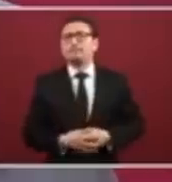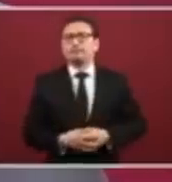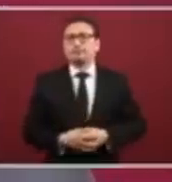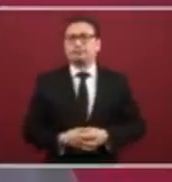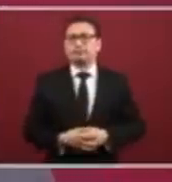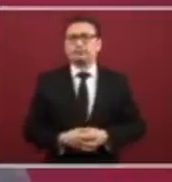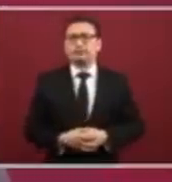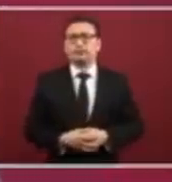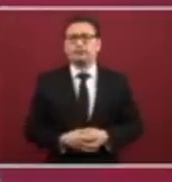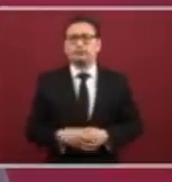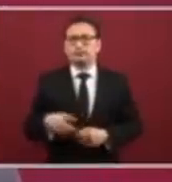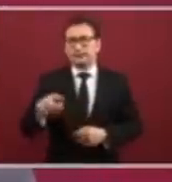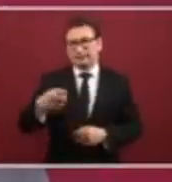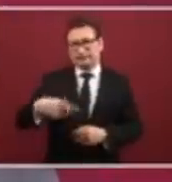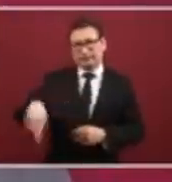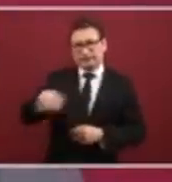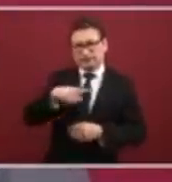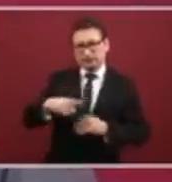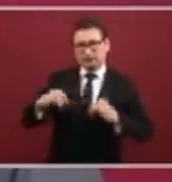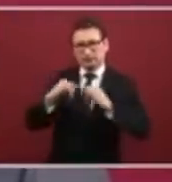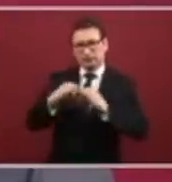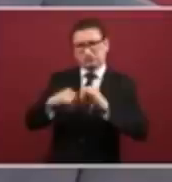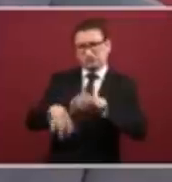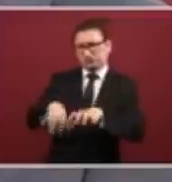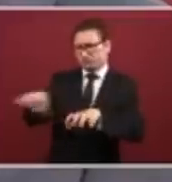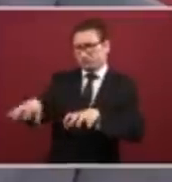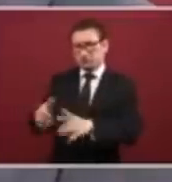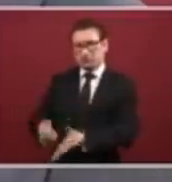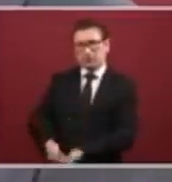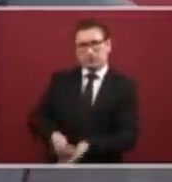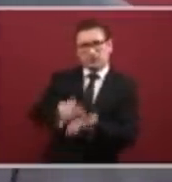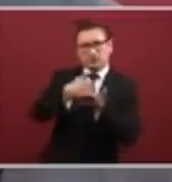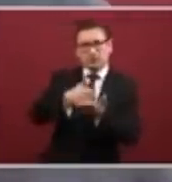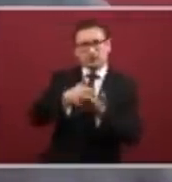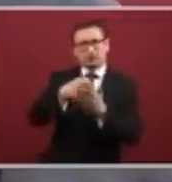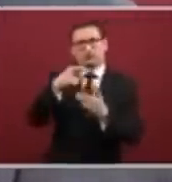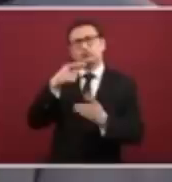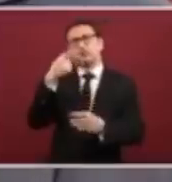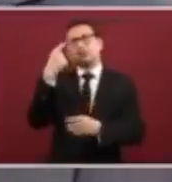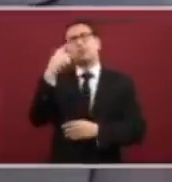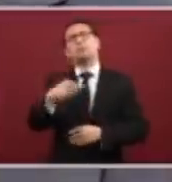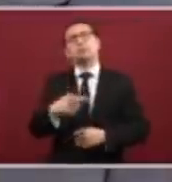están ayudándonos estas instituciones para